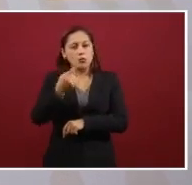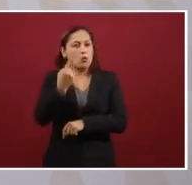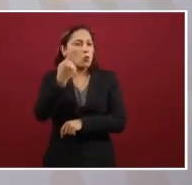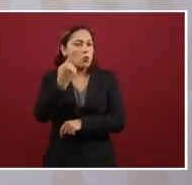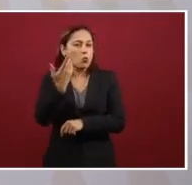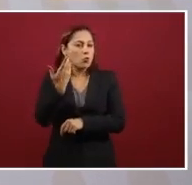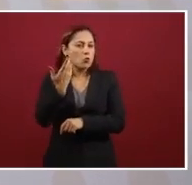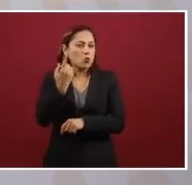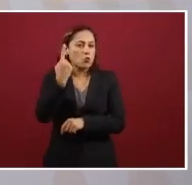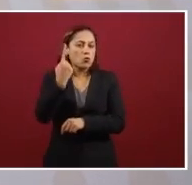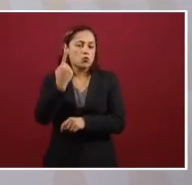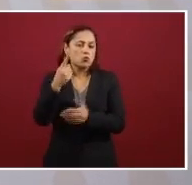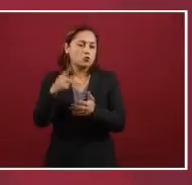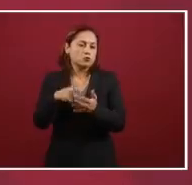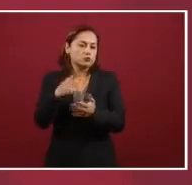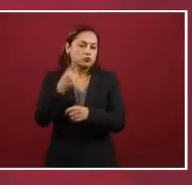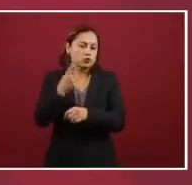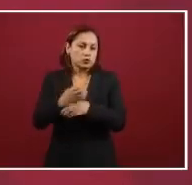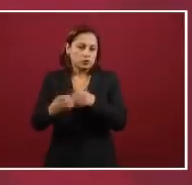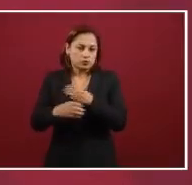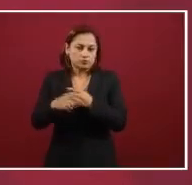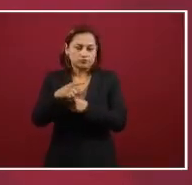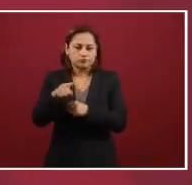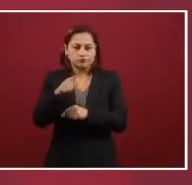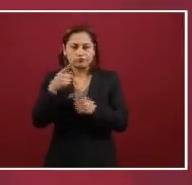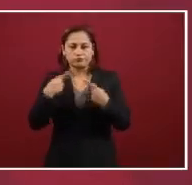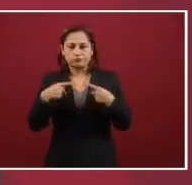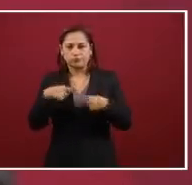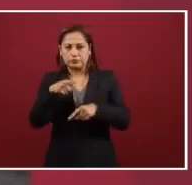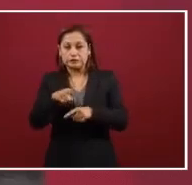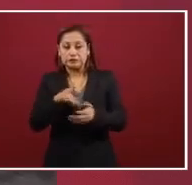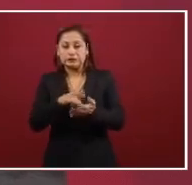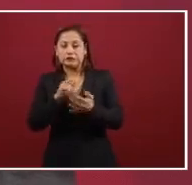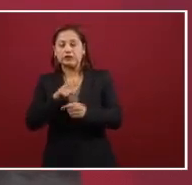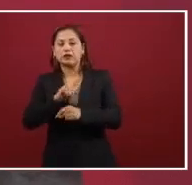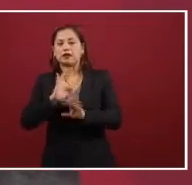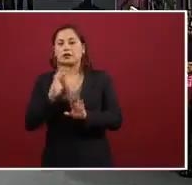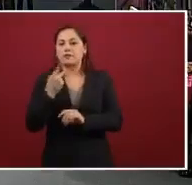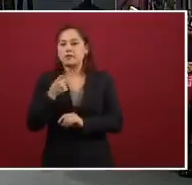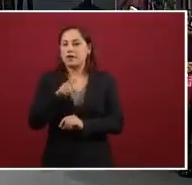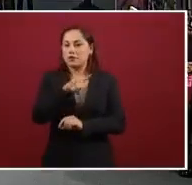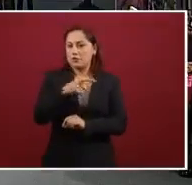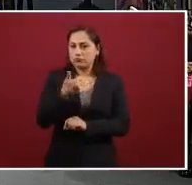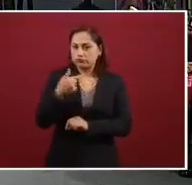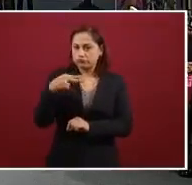se trata de entrar a los albergues. No es la política del gobierno mexicano hacer eso.